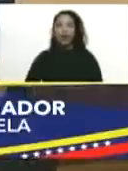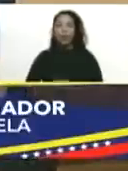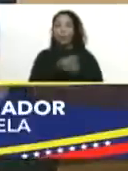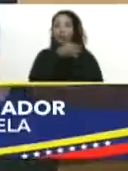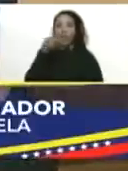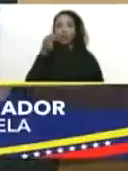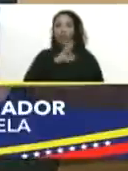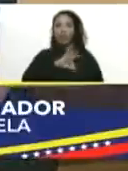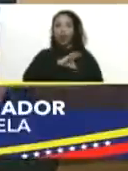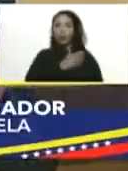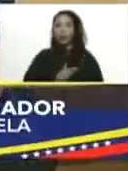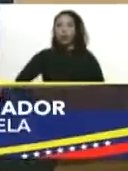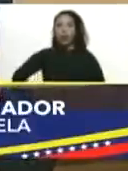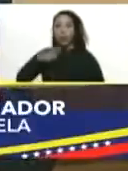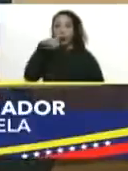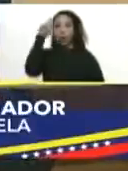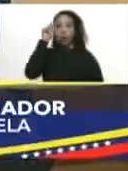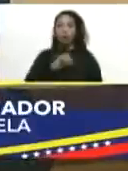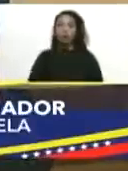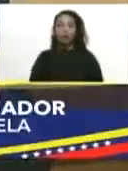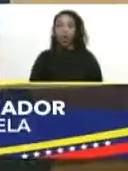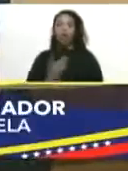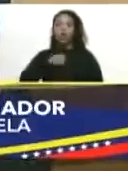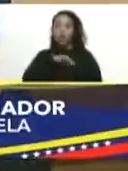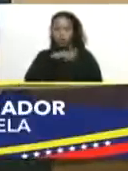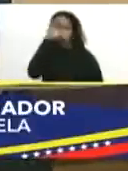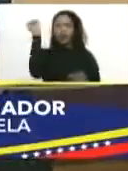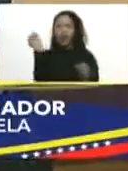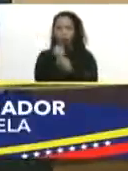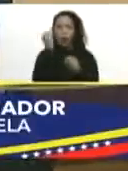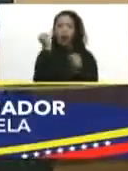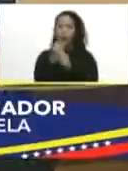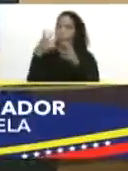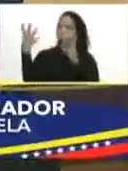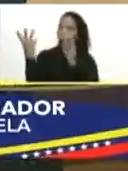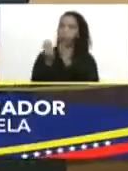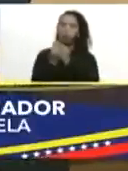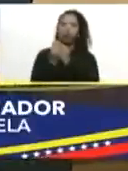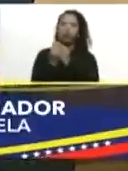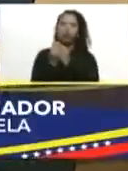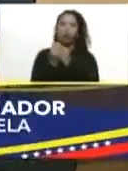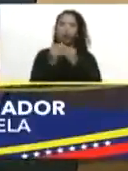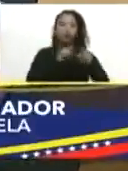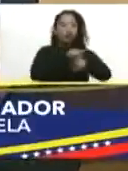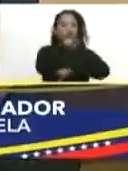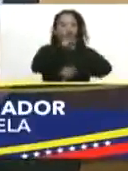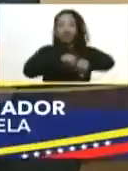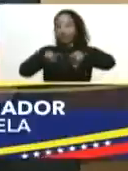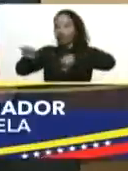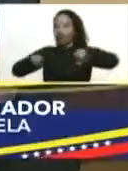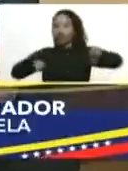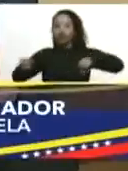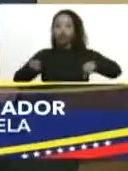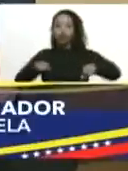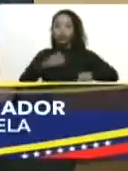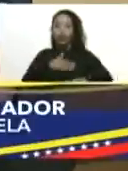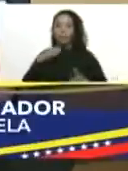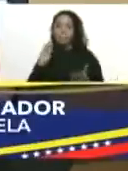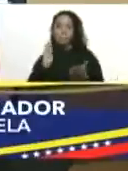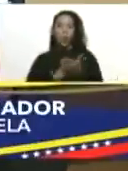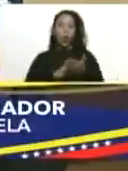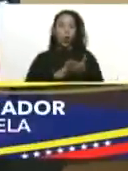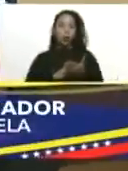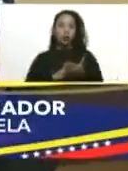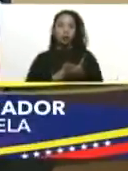presidente Nicolás Maduro, hemos trabajado conjunto y coordinadamente implementando